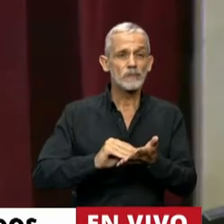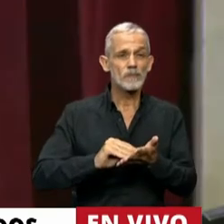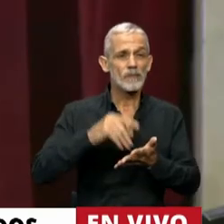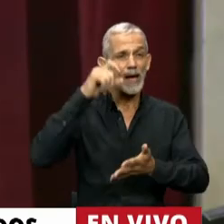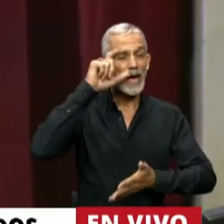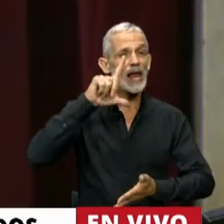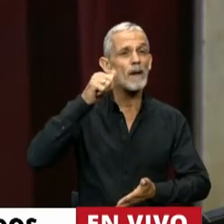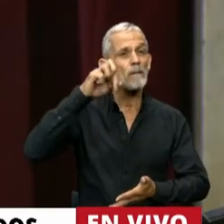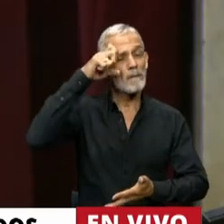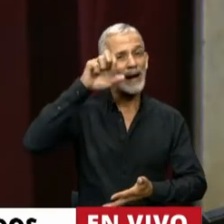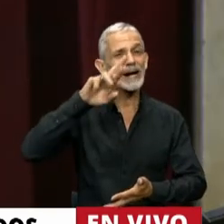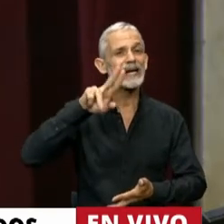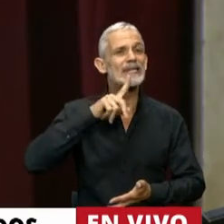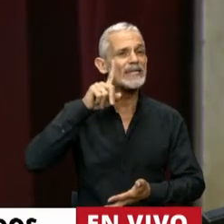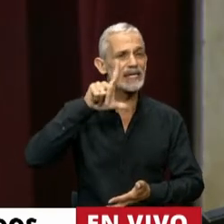Pertilé.